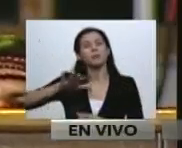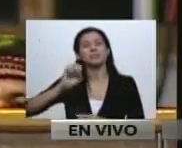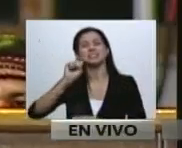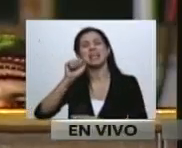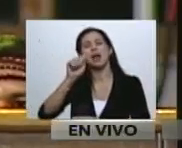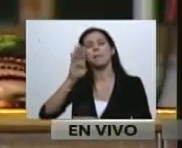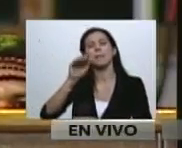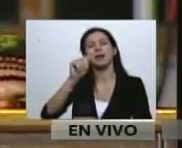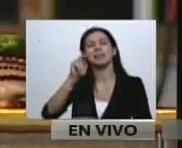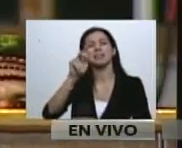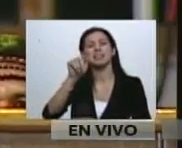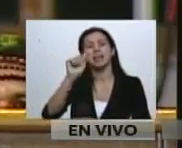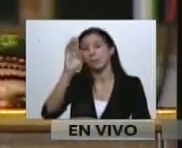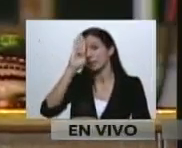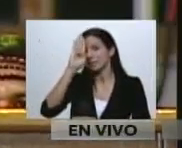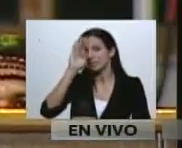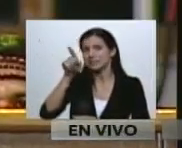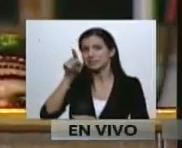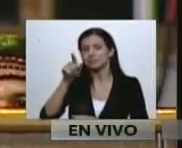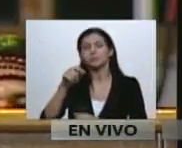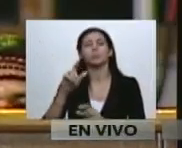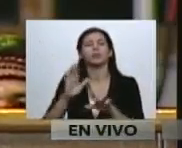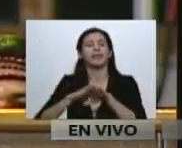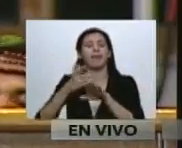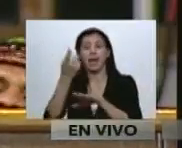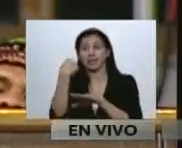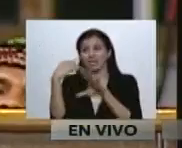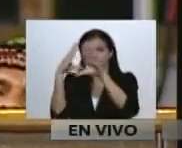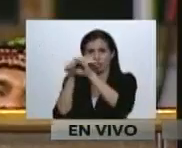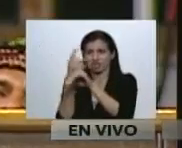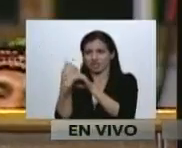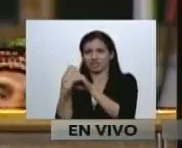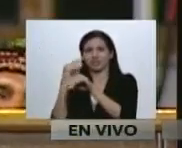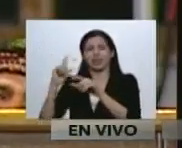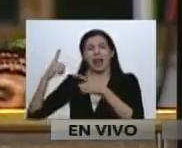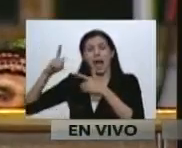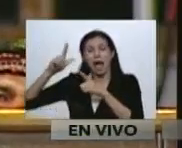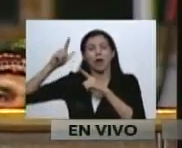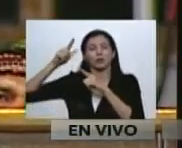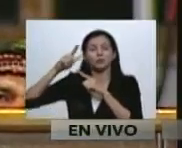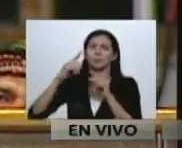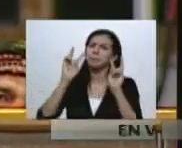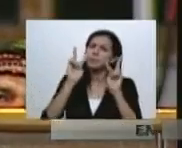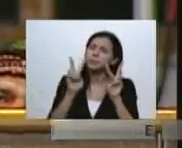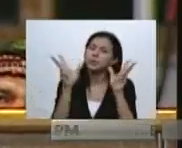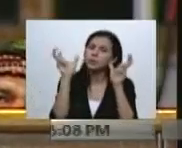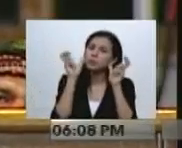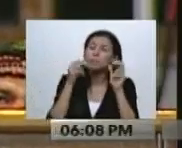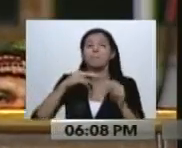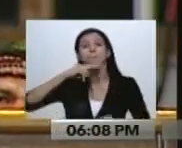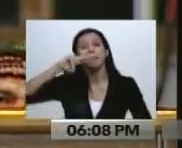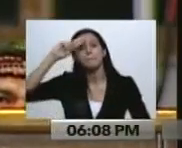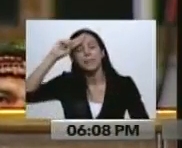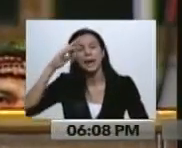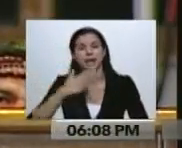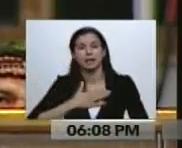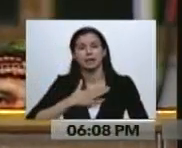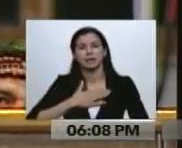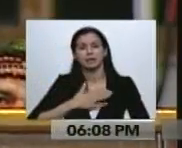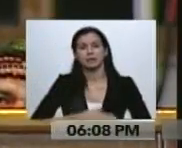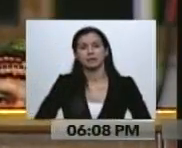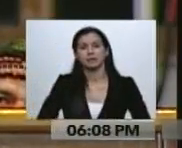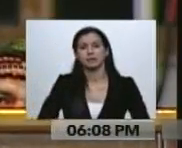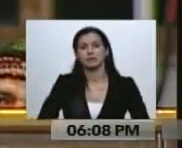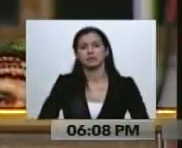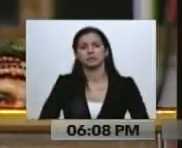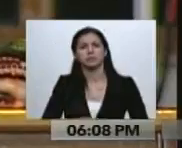cansados por el largo viaje que tuvimos que hacer la noche anterior, vimos y escuchamos a papá dando